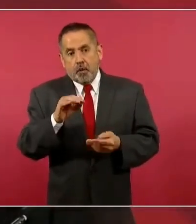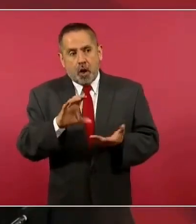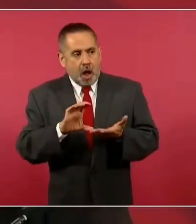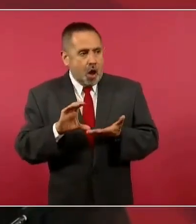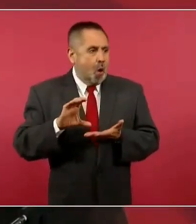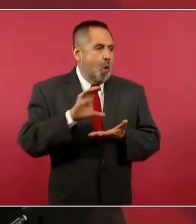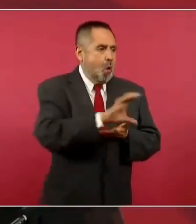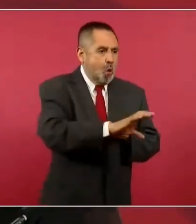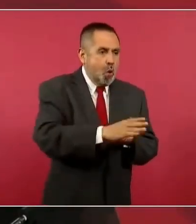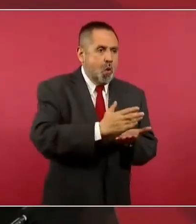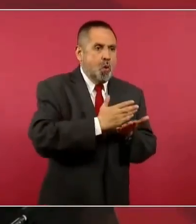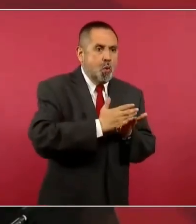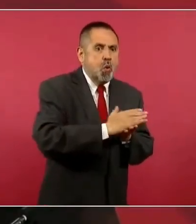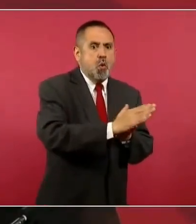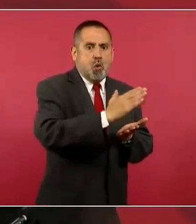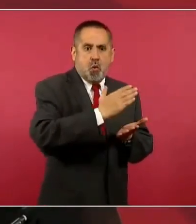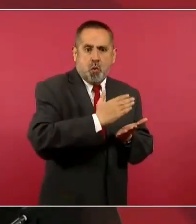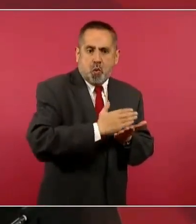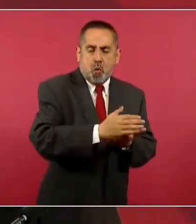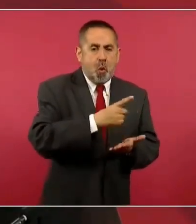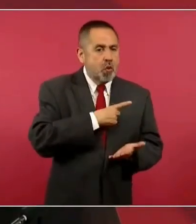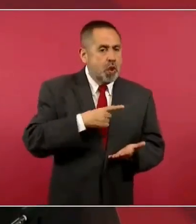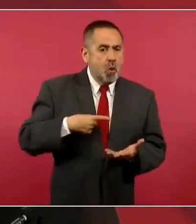una enorme deuda.